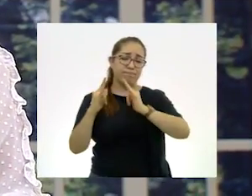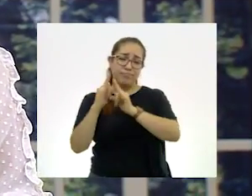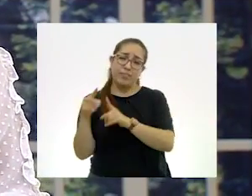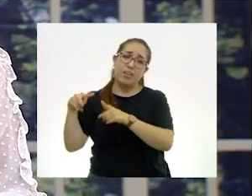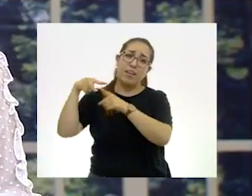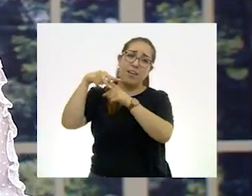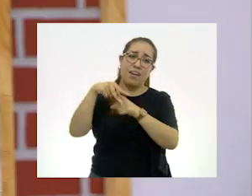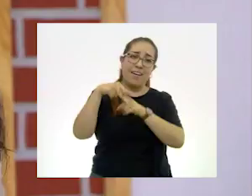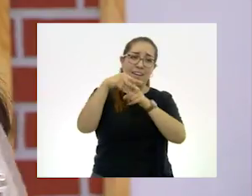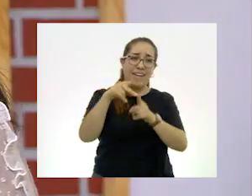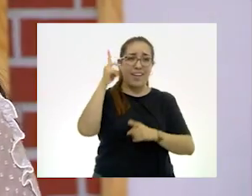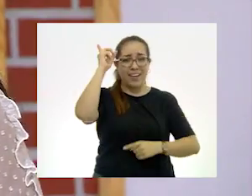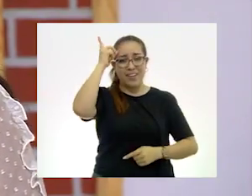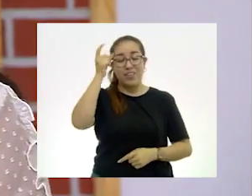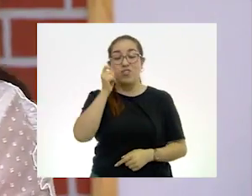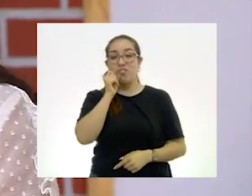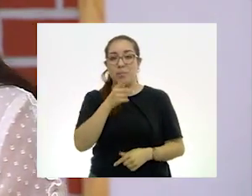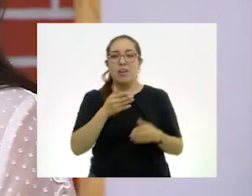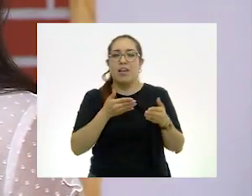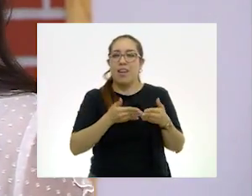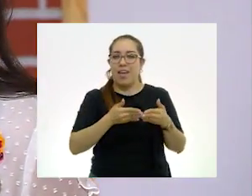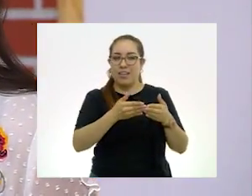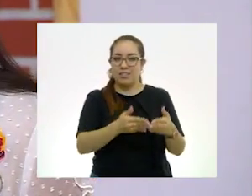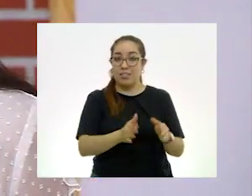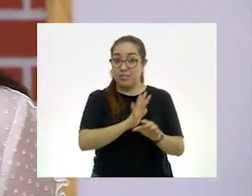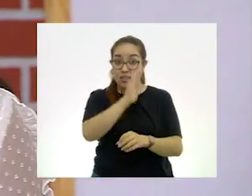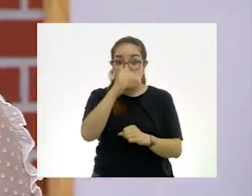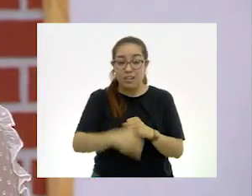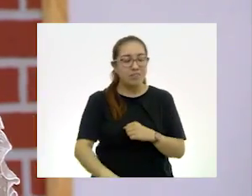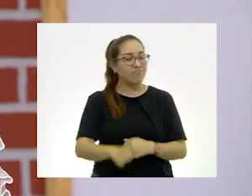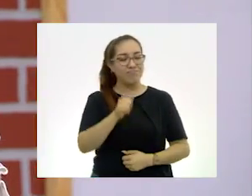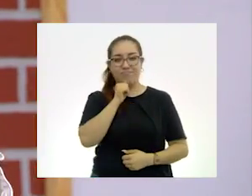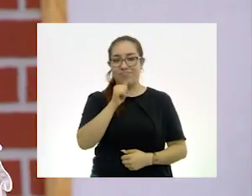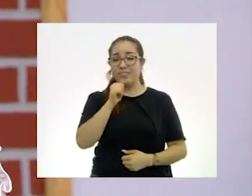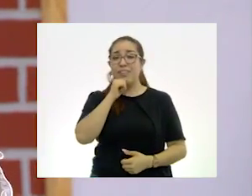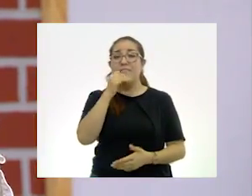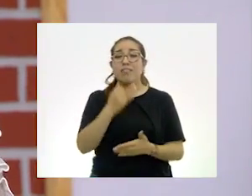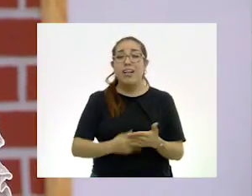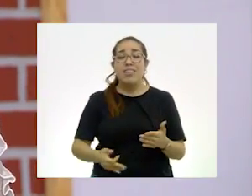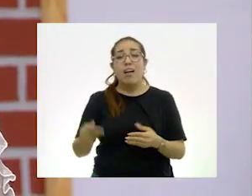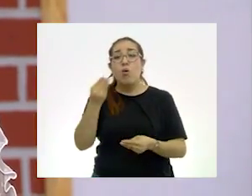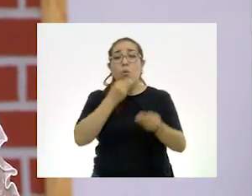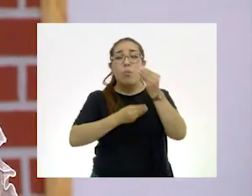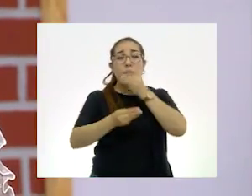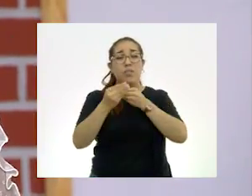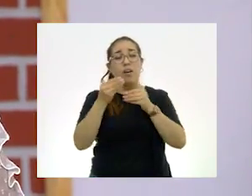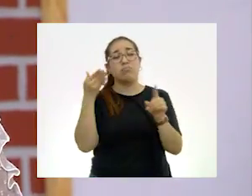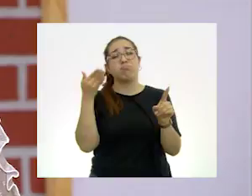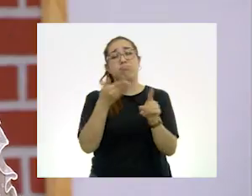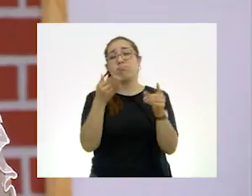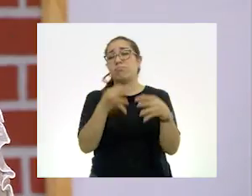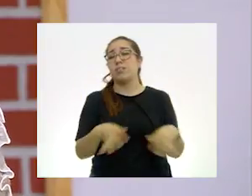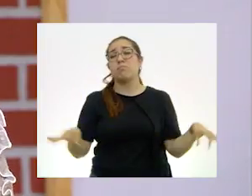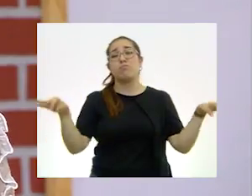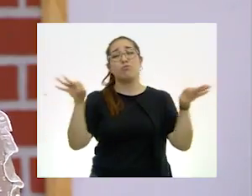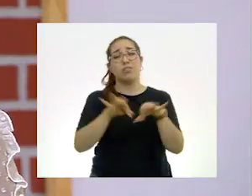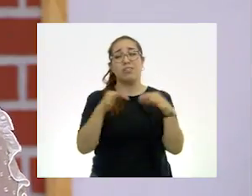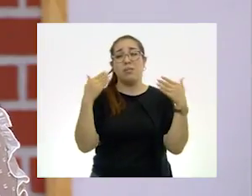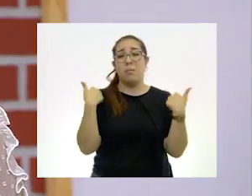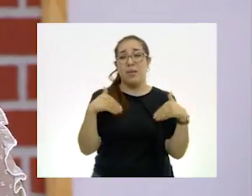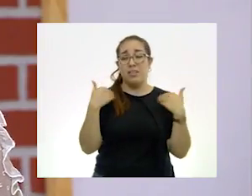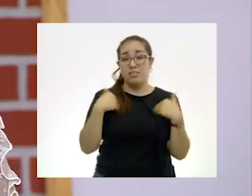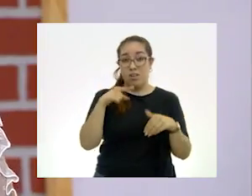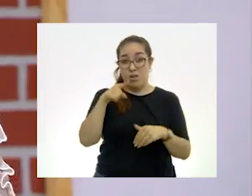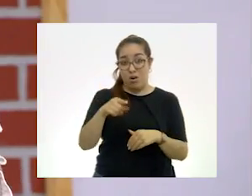en lanchas. Aún no terminamos porque la gastronomía es un punto importante en cada paseo y la cecina